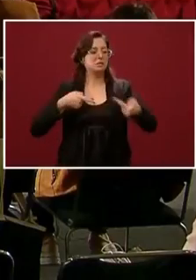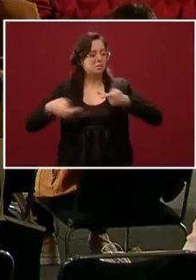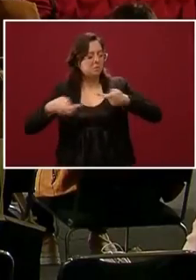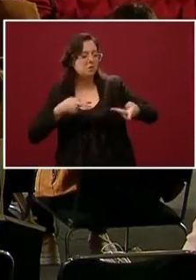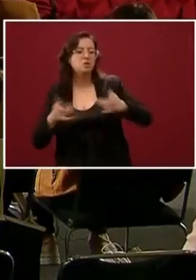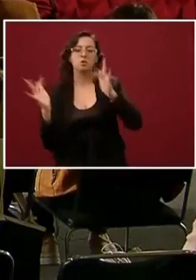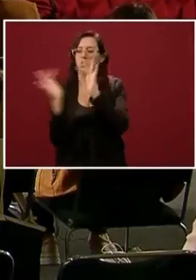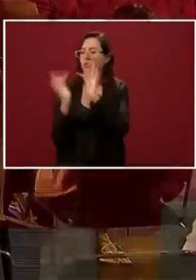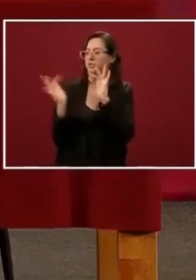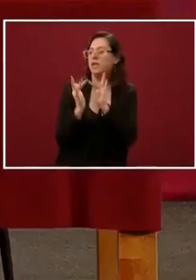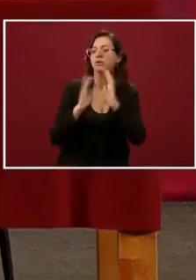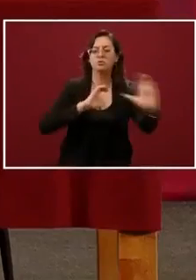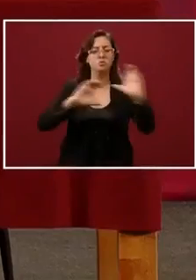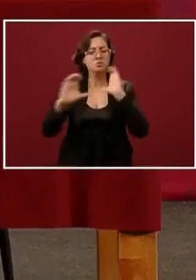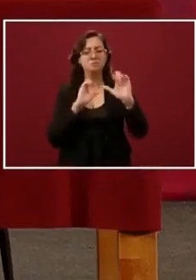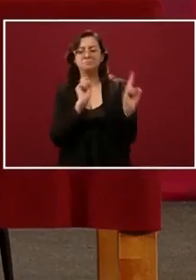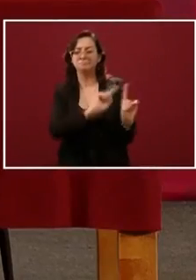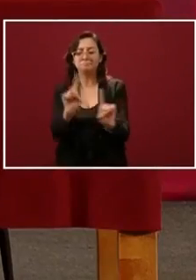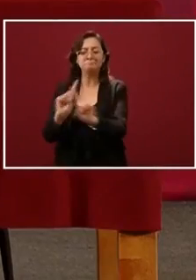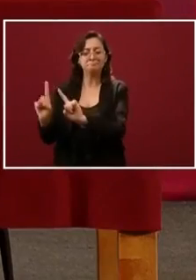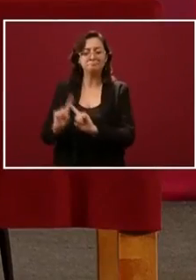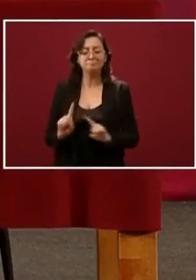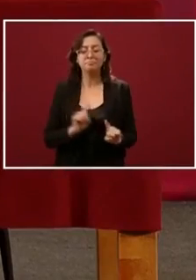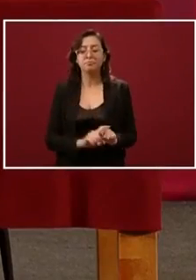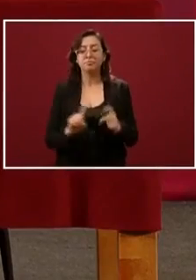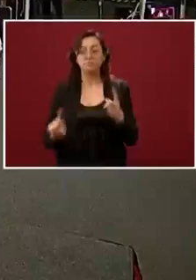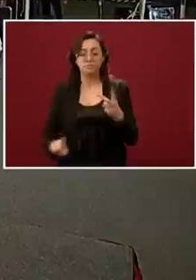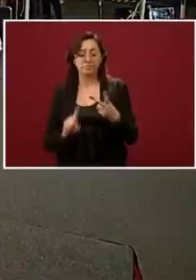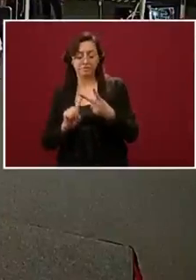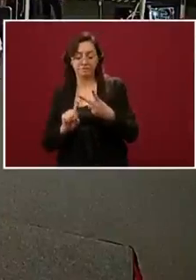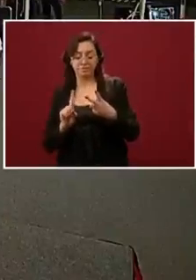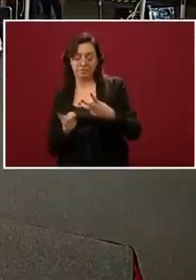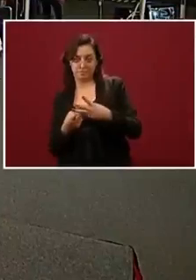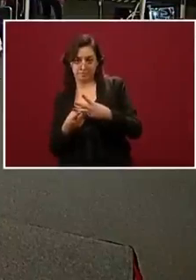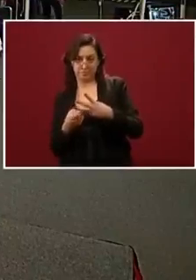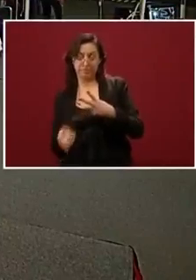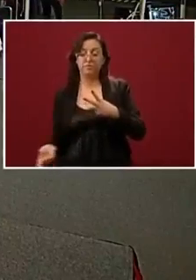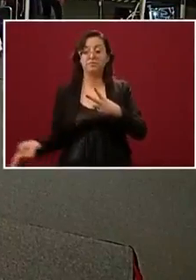las comunicaciones, etcétera, etcétera, ¿no? Ahora, lo otro que me preguntaba…